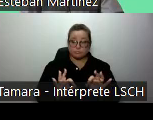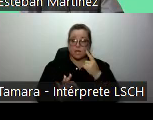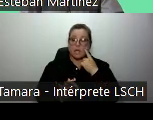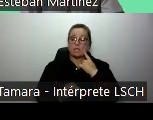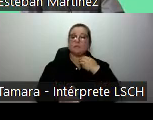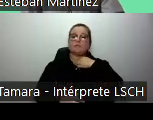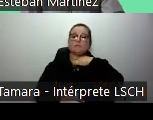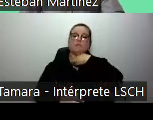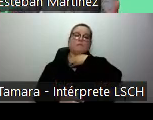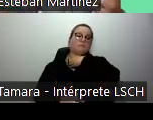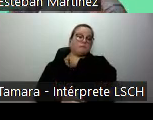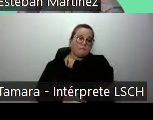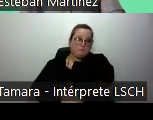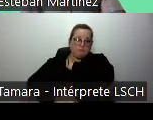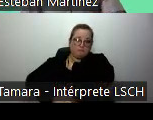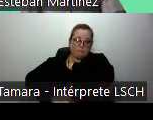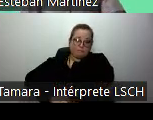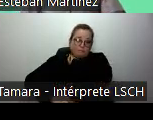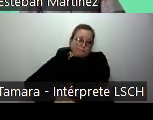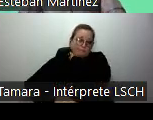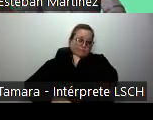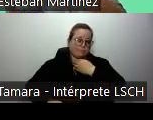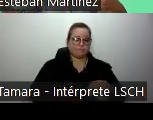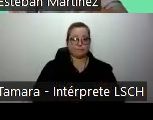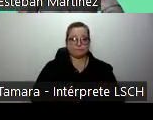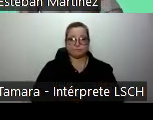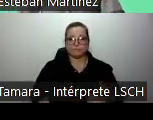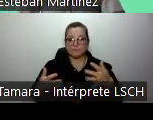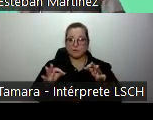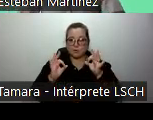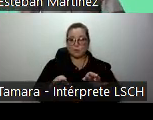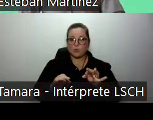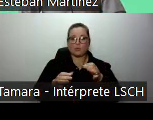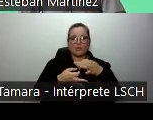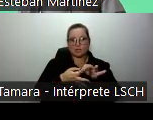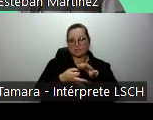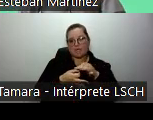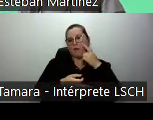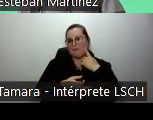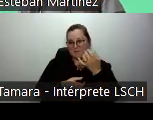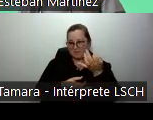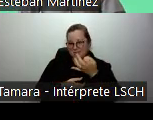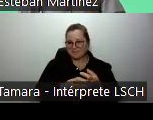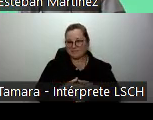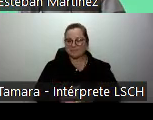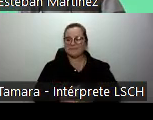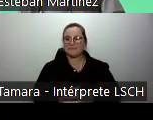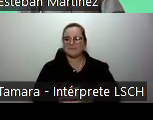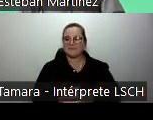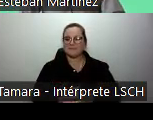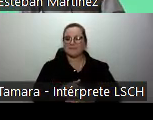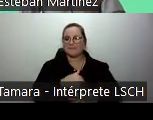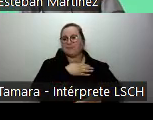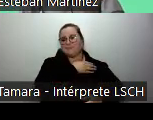tenemos tiempo ya que estamos junto terminando las recomendaciones Mira bajo la